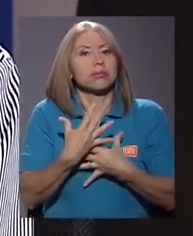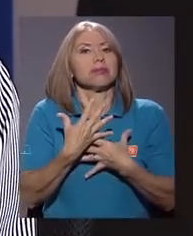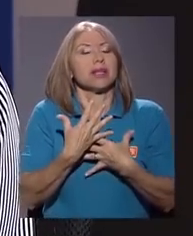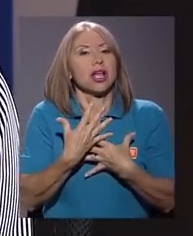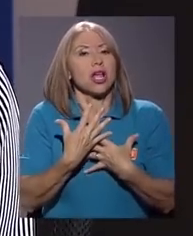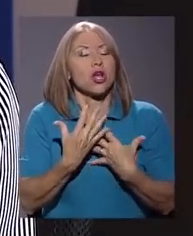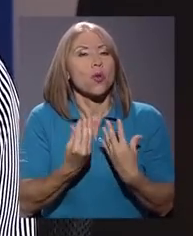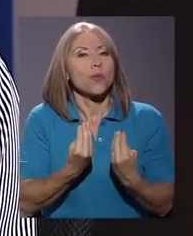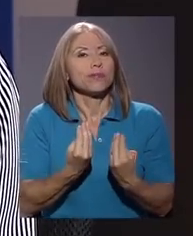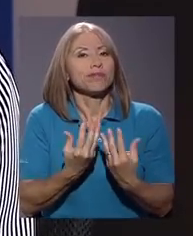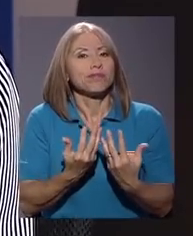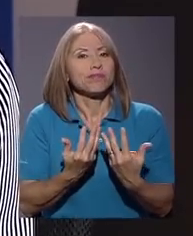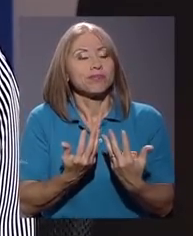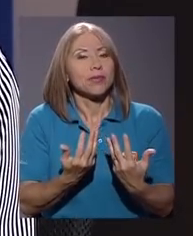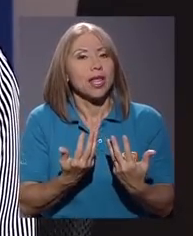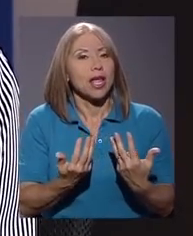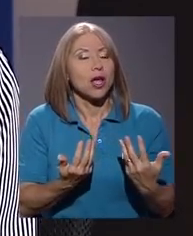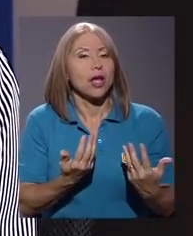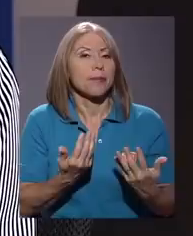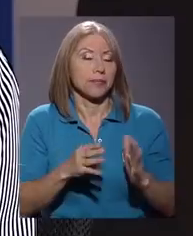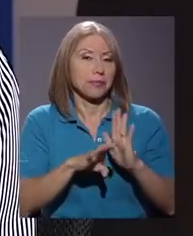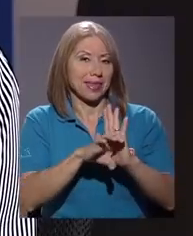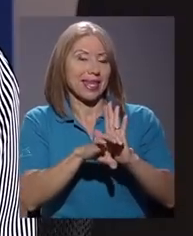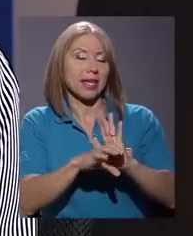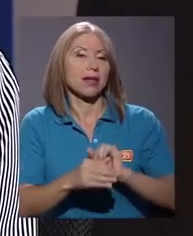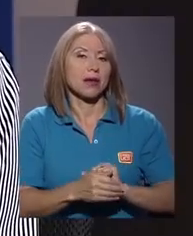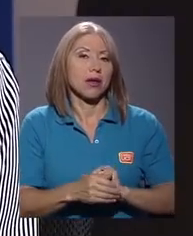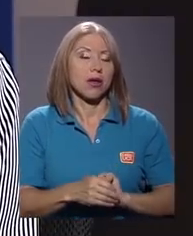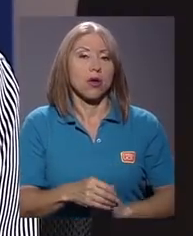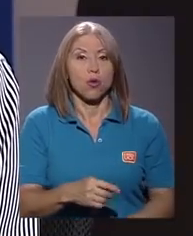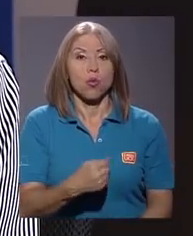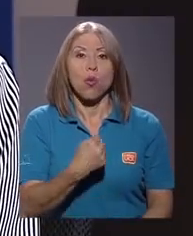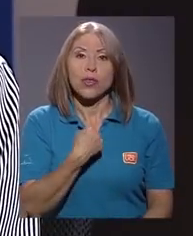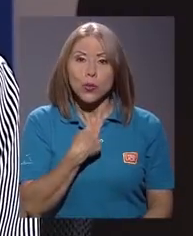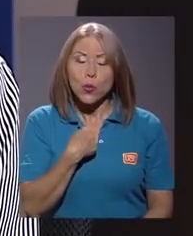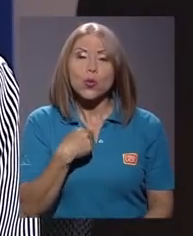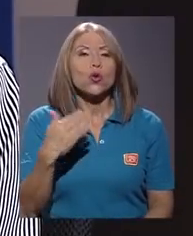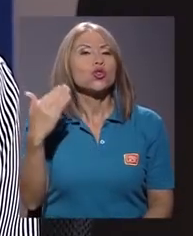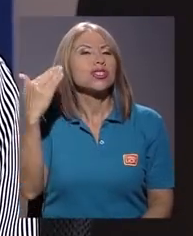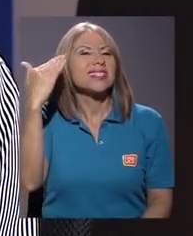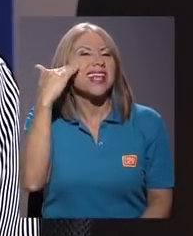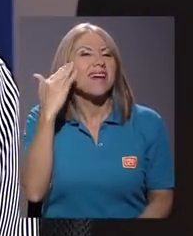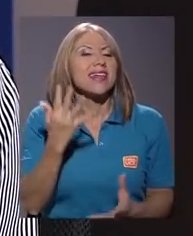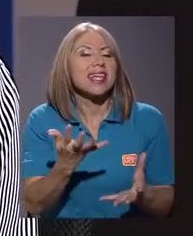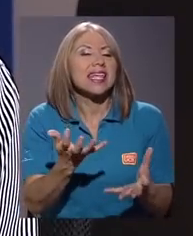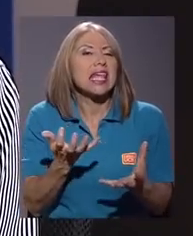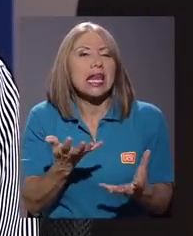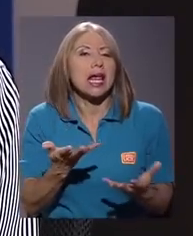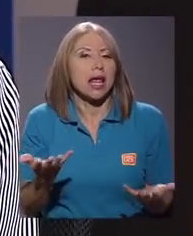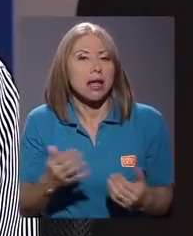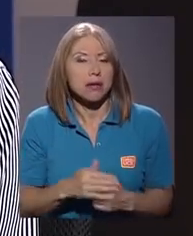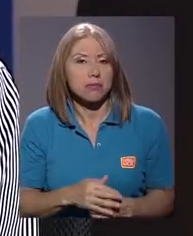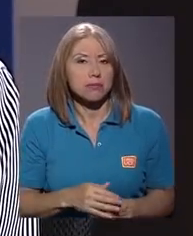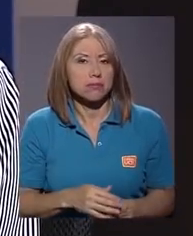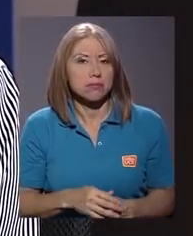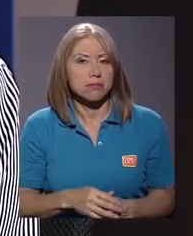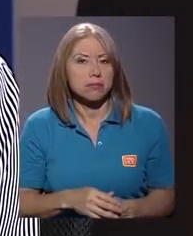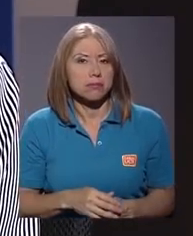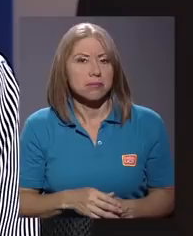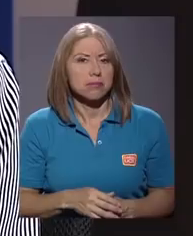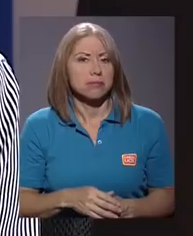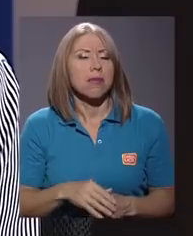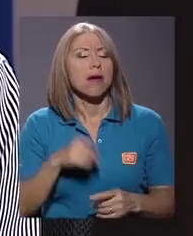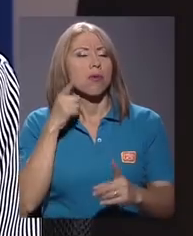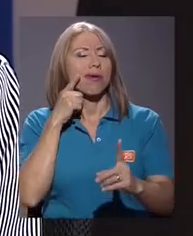que vamos a ver cuando uno sabe lo que quiere verdad en algún